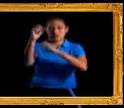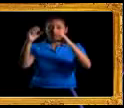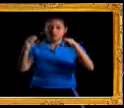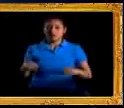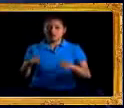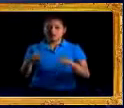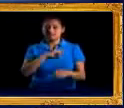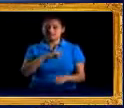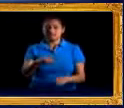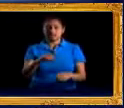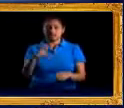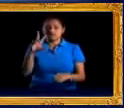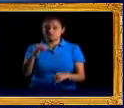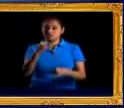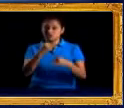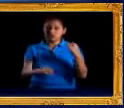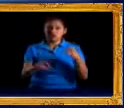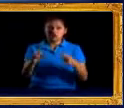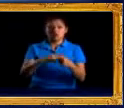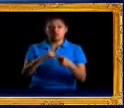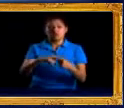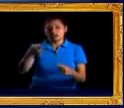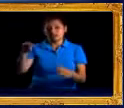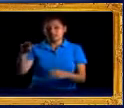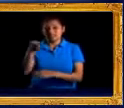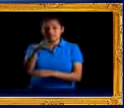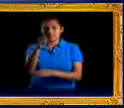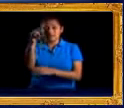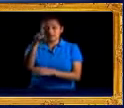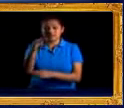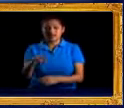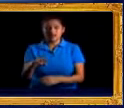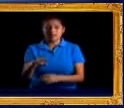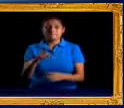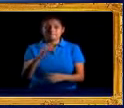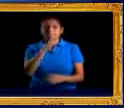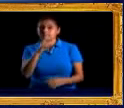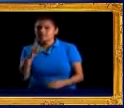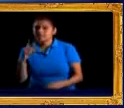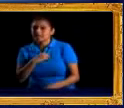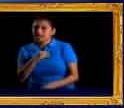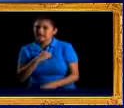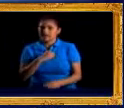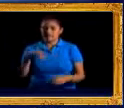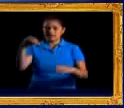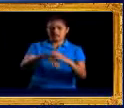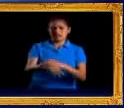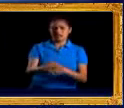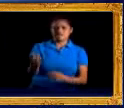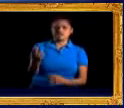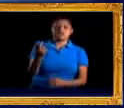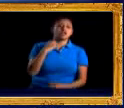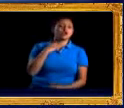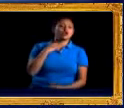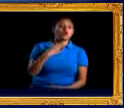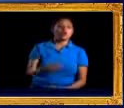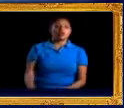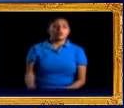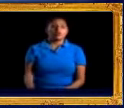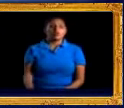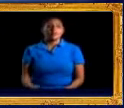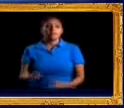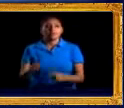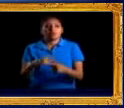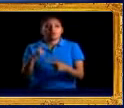inagotable cuando la serpiente busca meter, hermano, su veneno. Pero aun cuando la gente tenga cubiertas todas